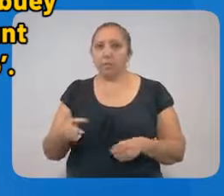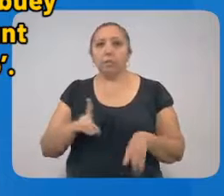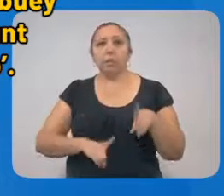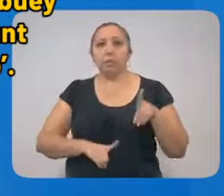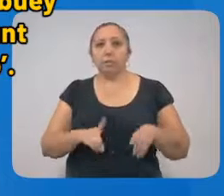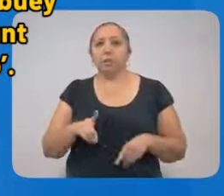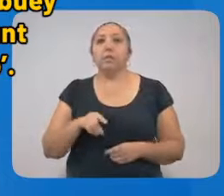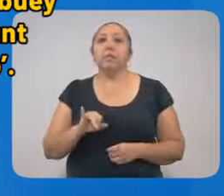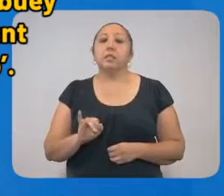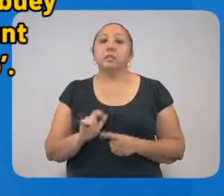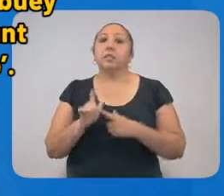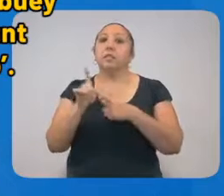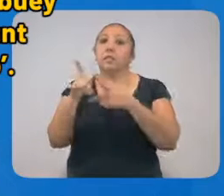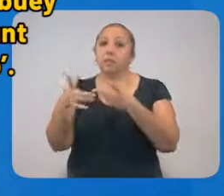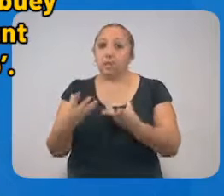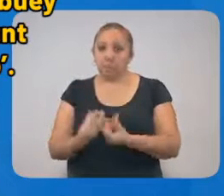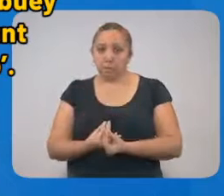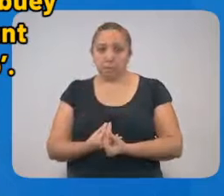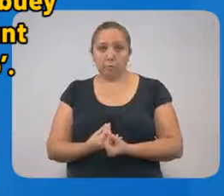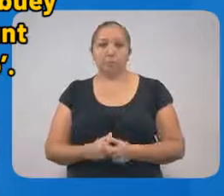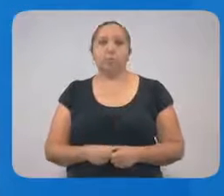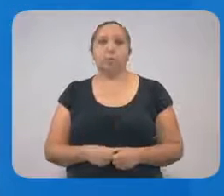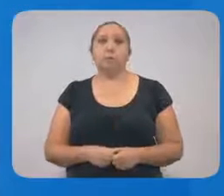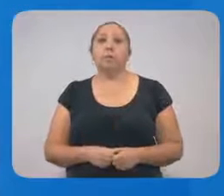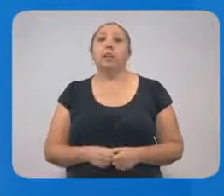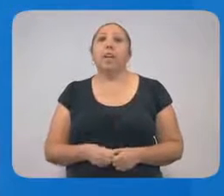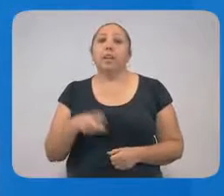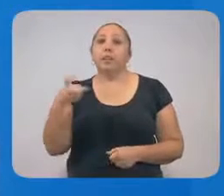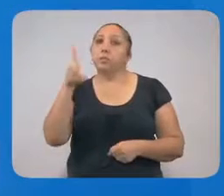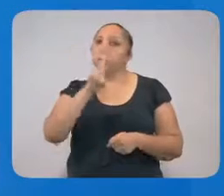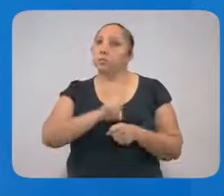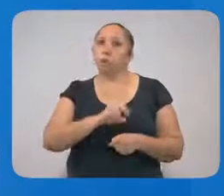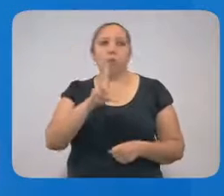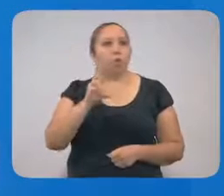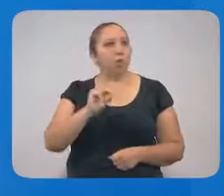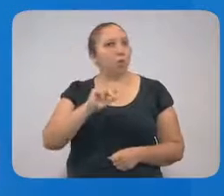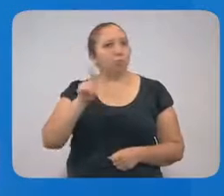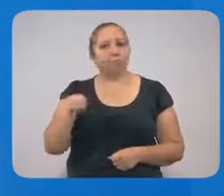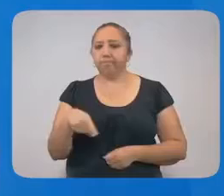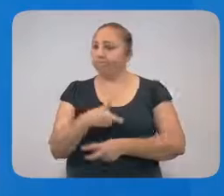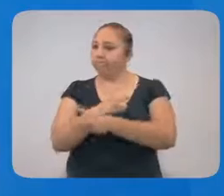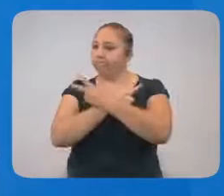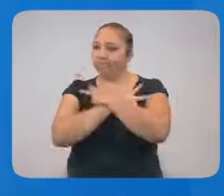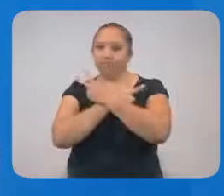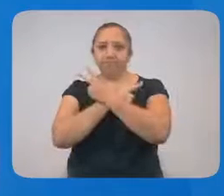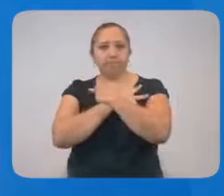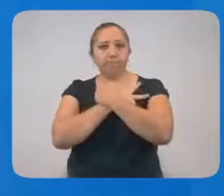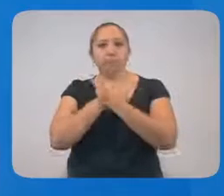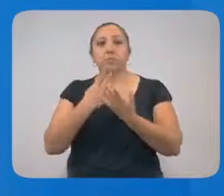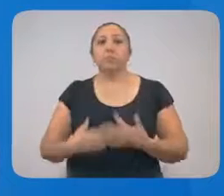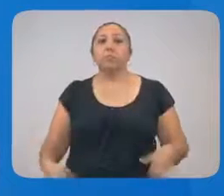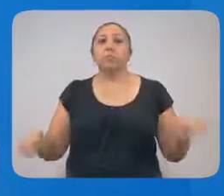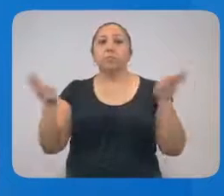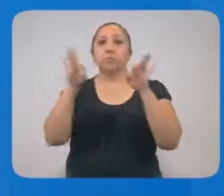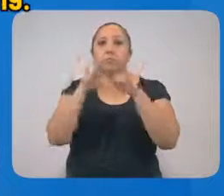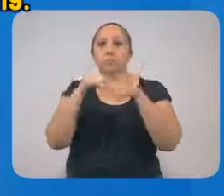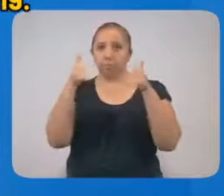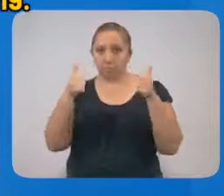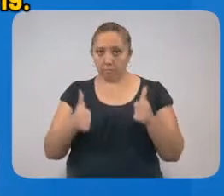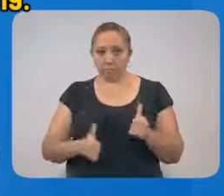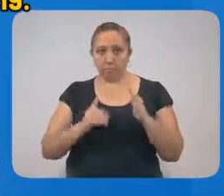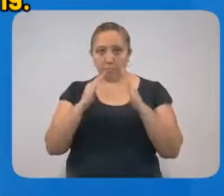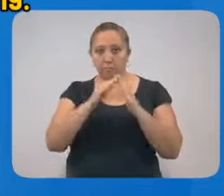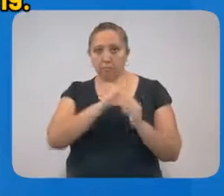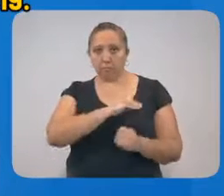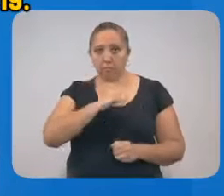dependen de que sigamos las medidas para evitar contagios. Estos días no son vacaciones. Es indispensable que se queden en casa y